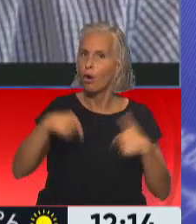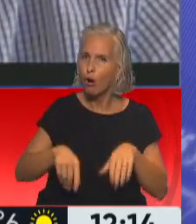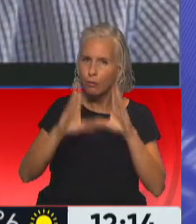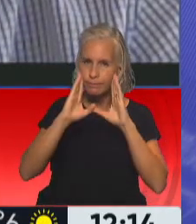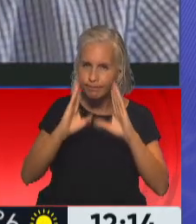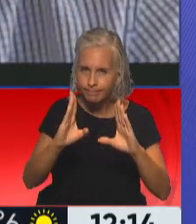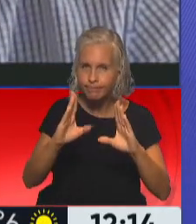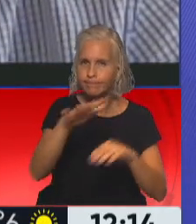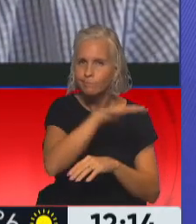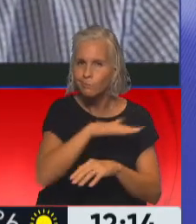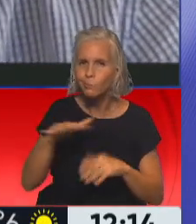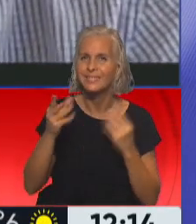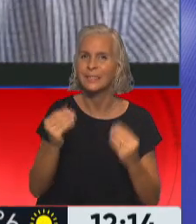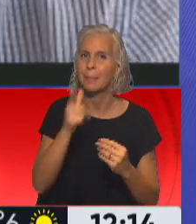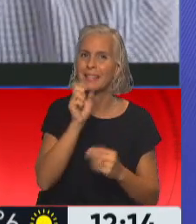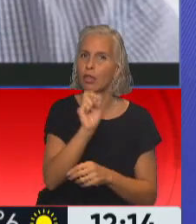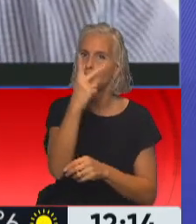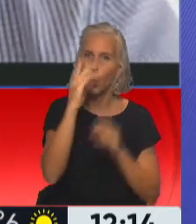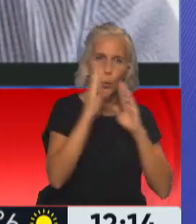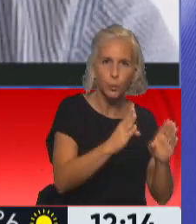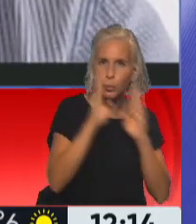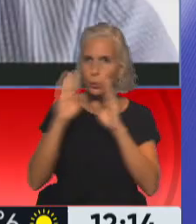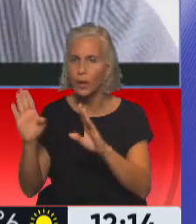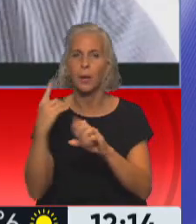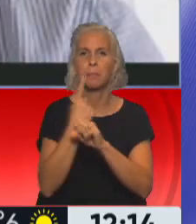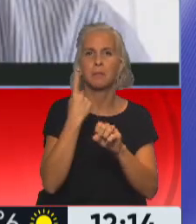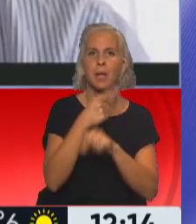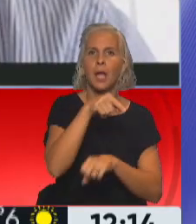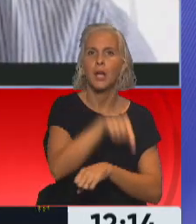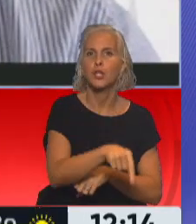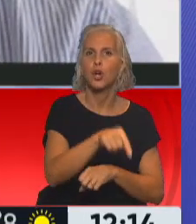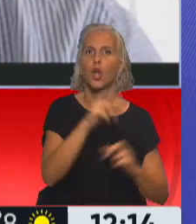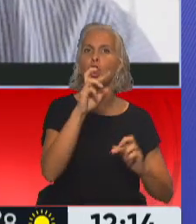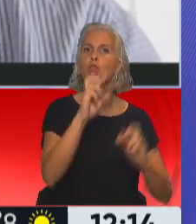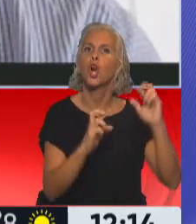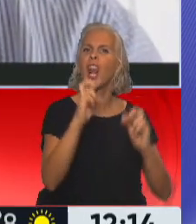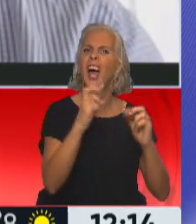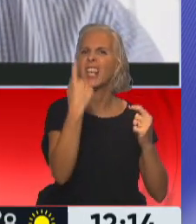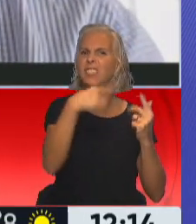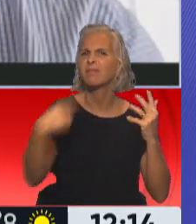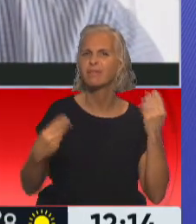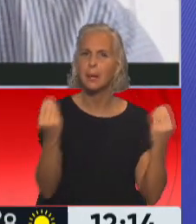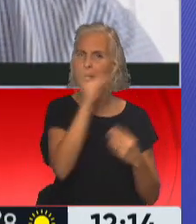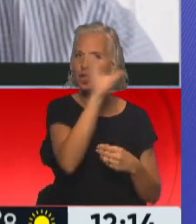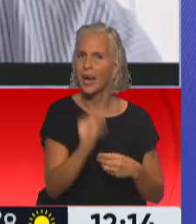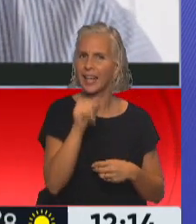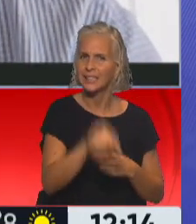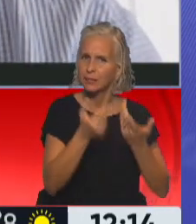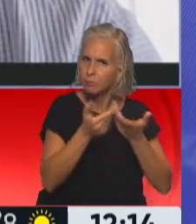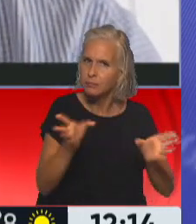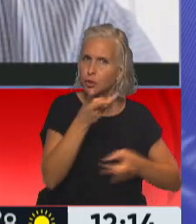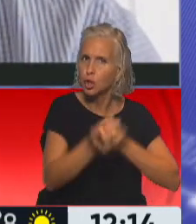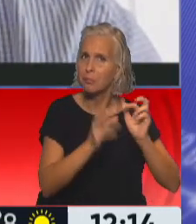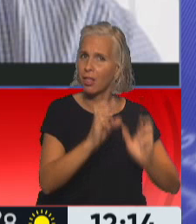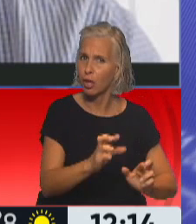hacia la superficie era doble, ¿no? Porque por un lado había que ver qué sucedía con los dólares en la República Argentina con la apertura del cepo.